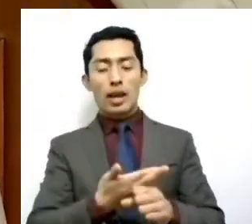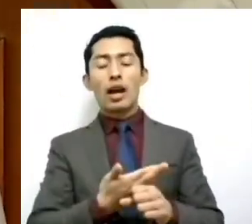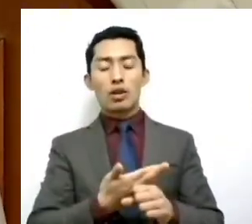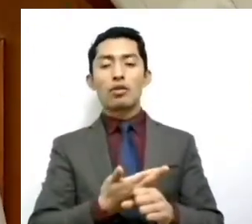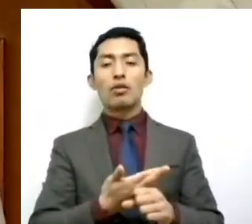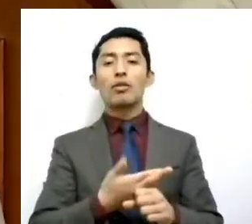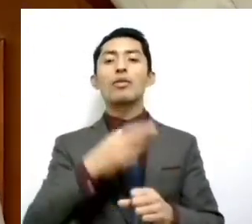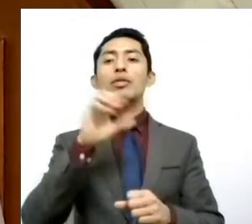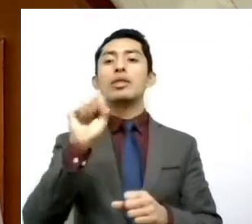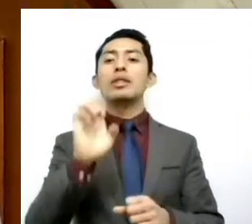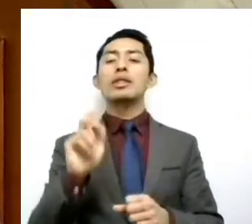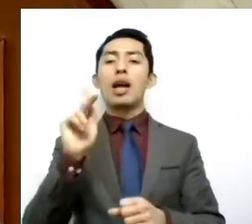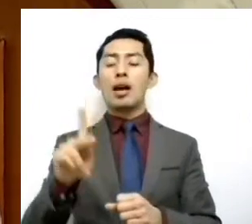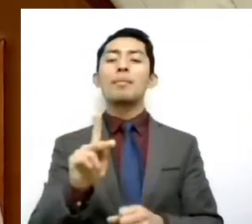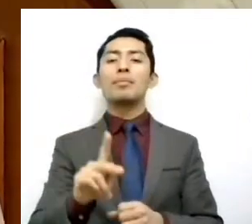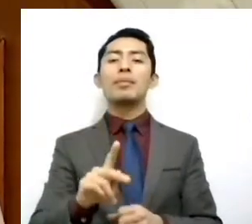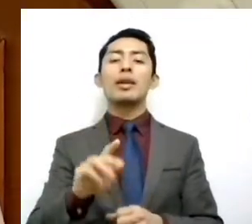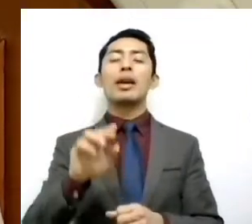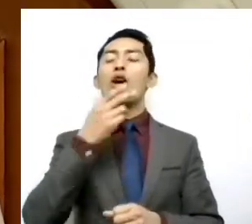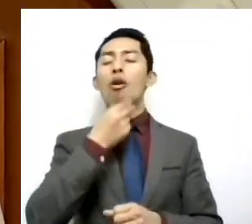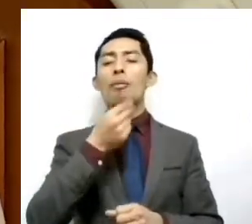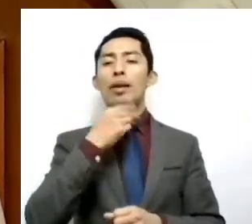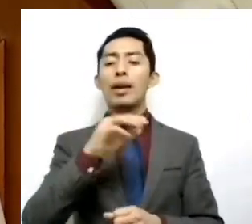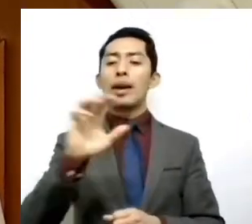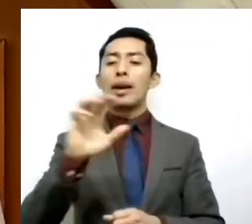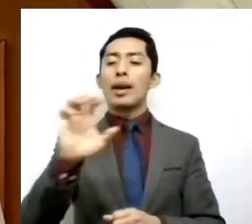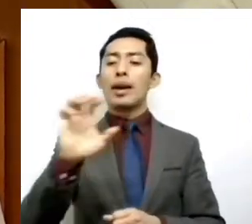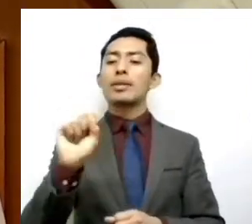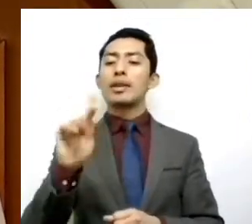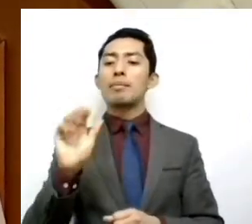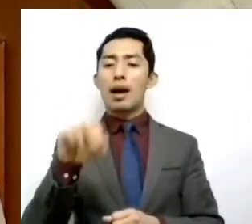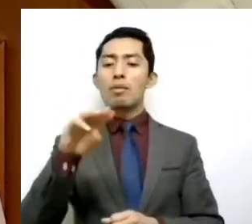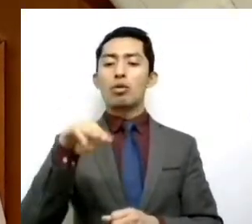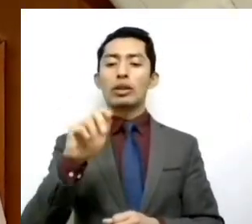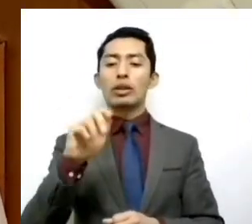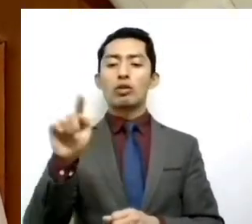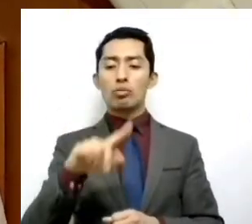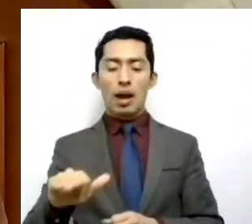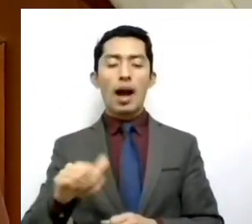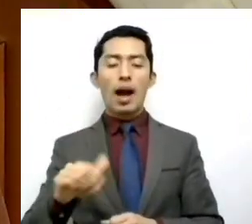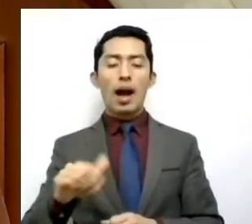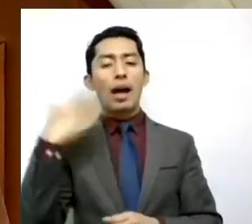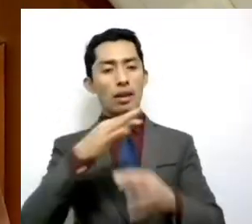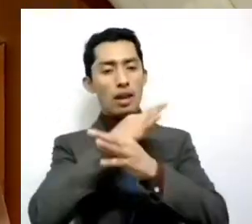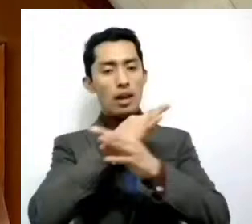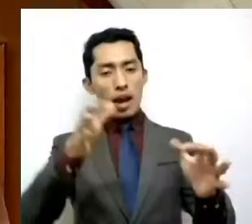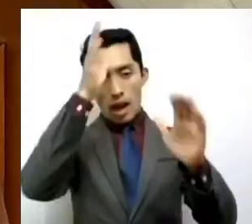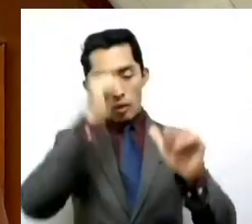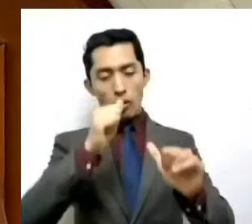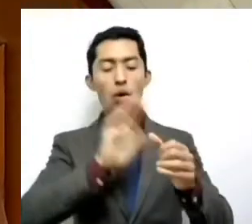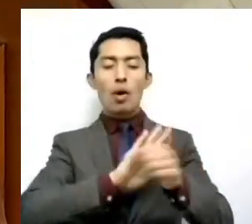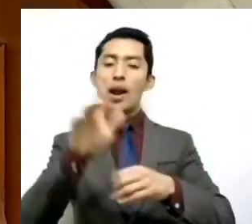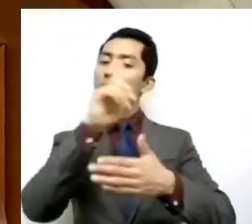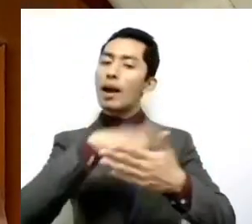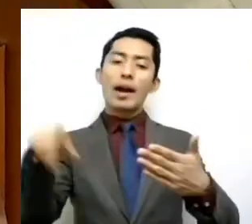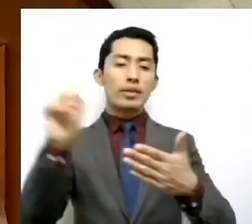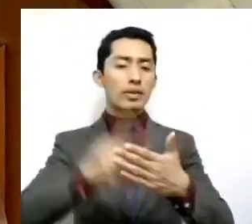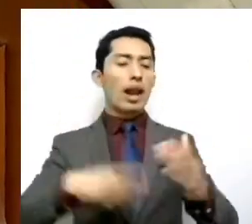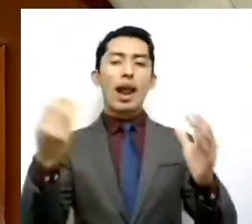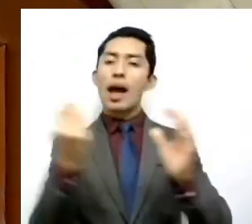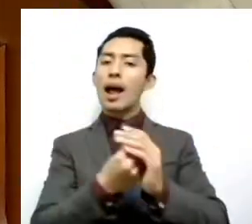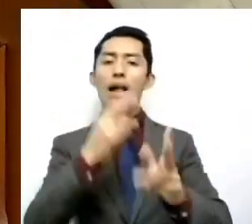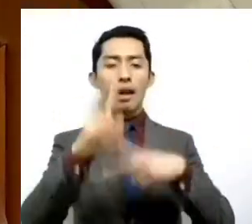Pública, Esteban Moctezuma Barragán, emitió acuerdo por el cual se suspenden las clases en las escuelas